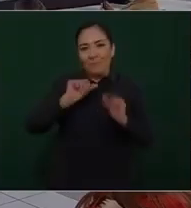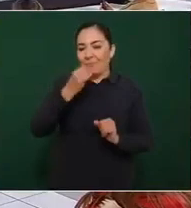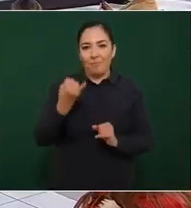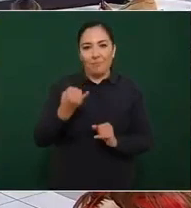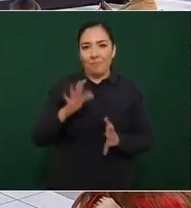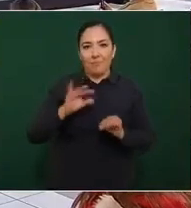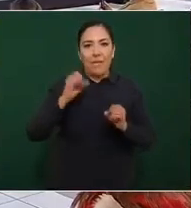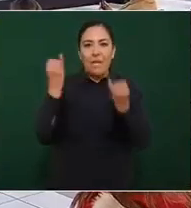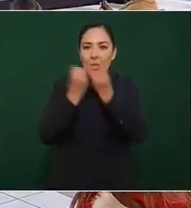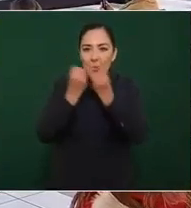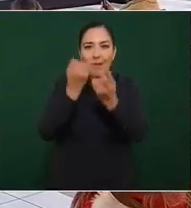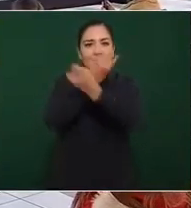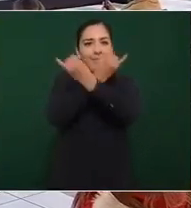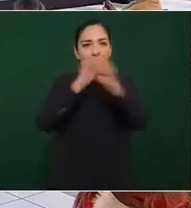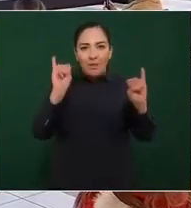fue violenta.